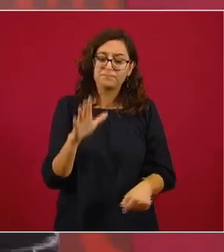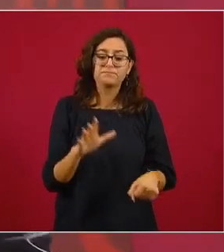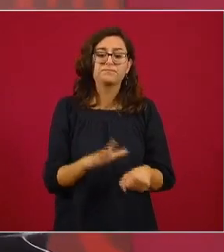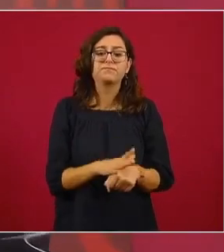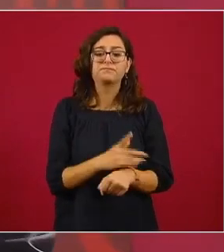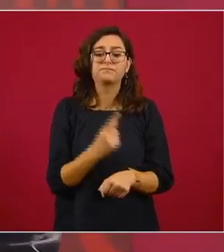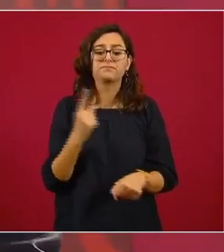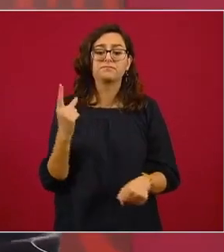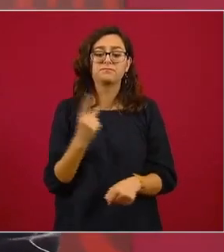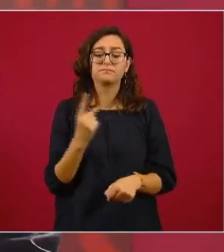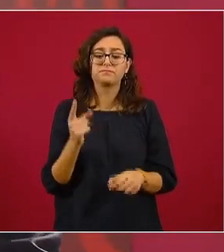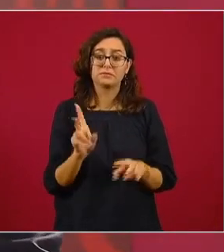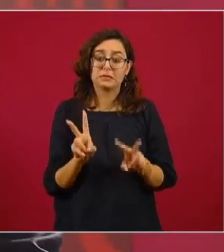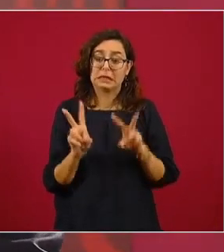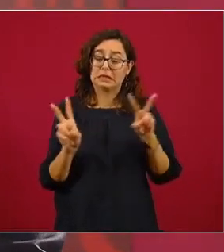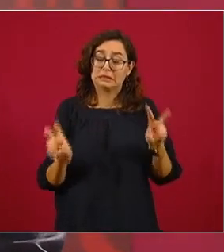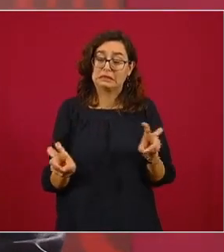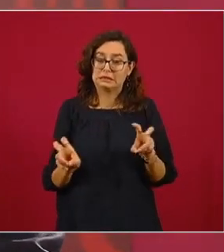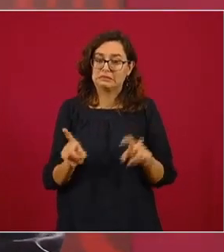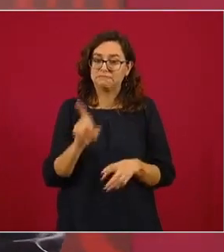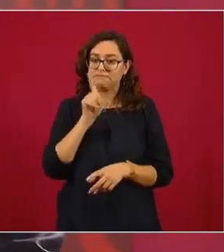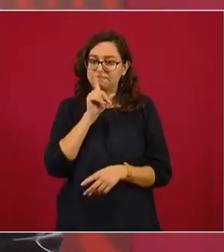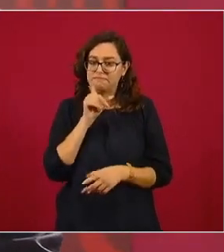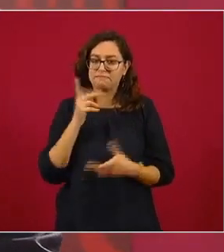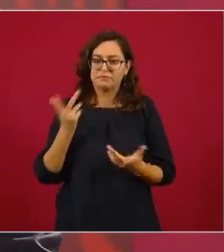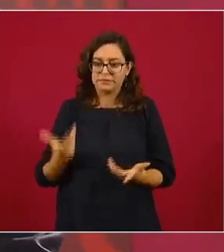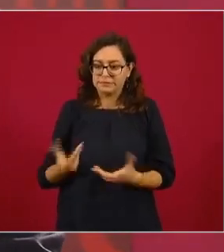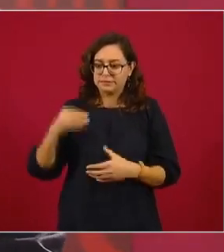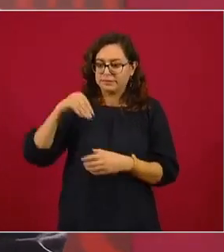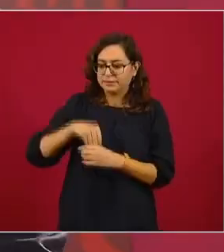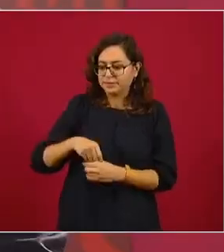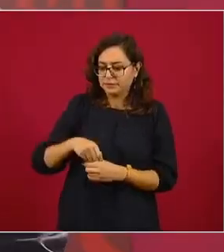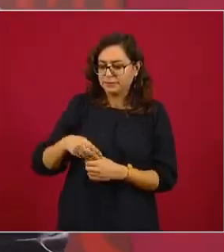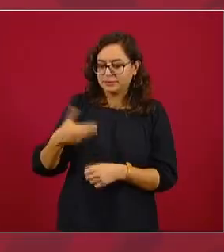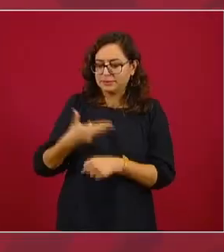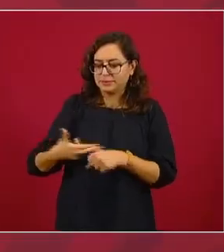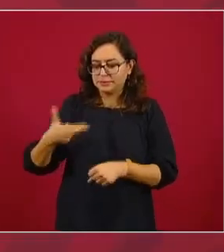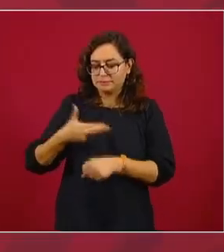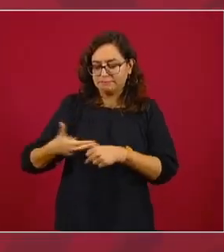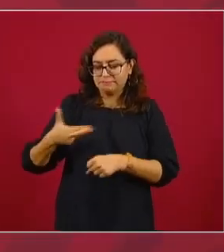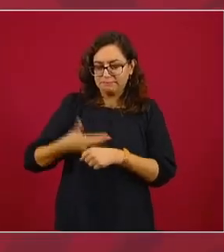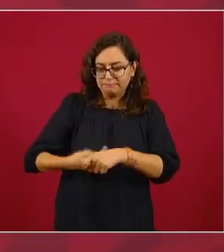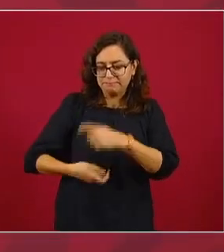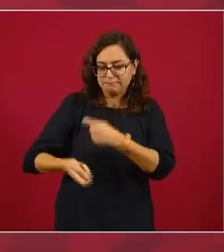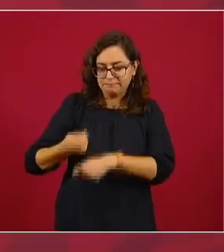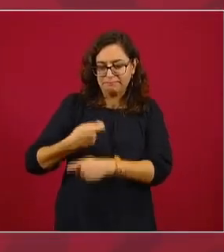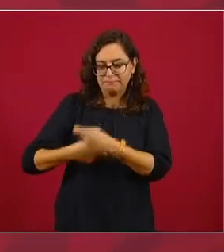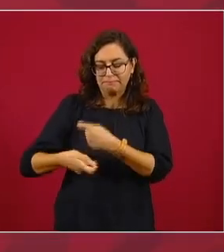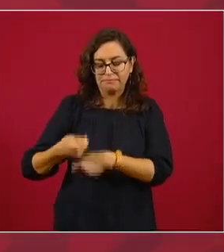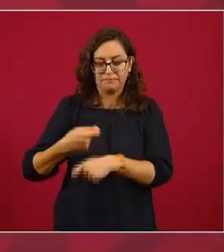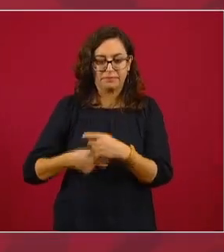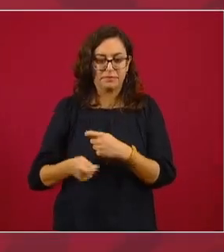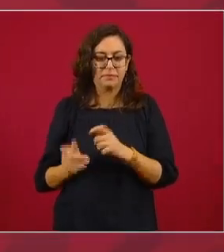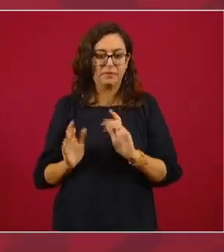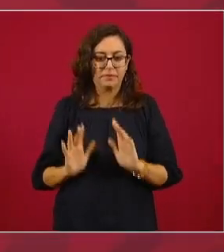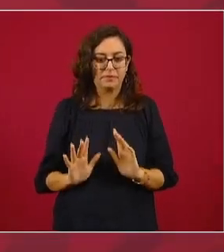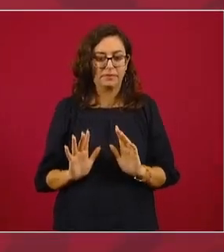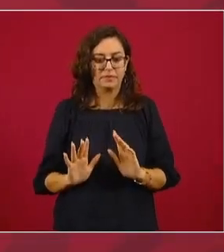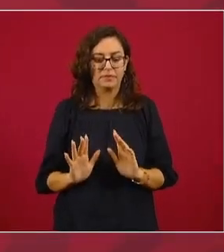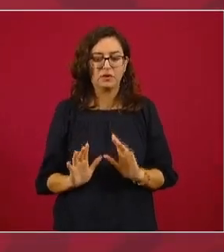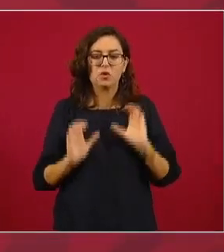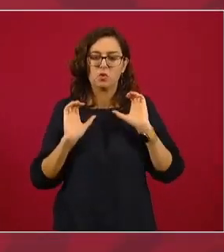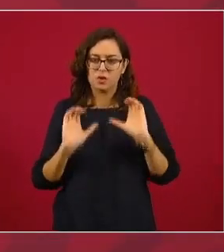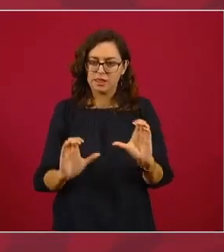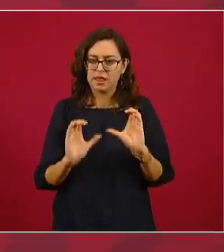es un asunto que amerita discreción, cierto